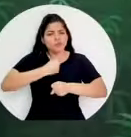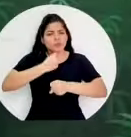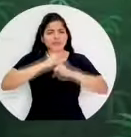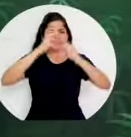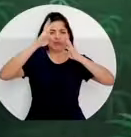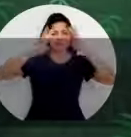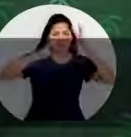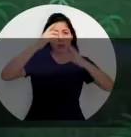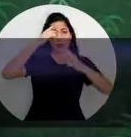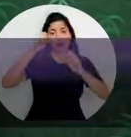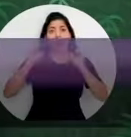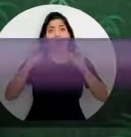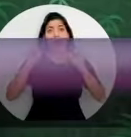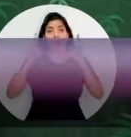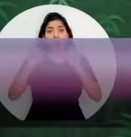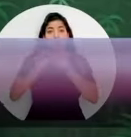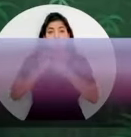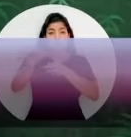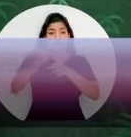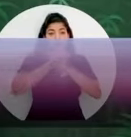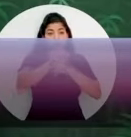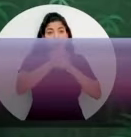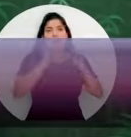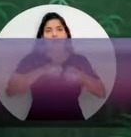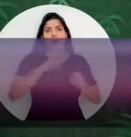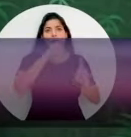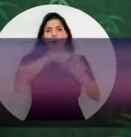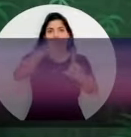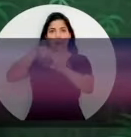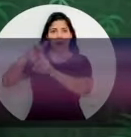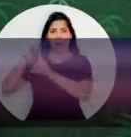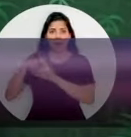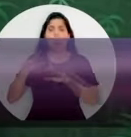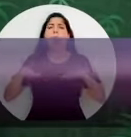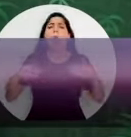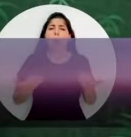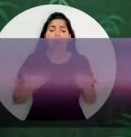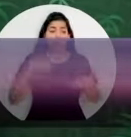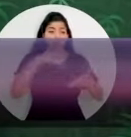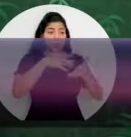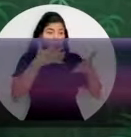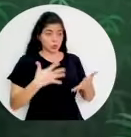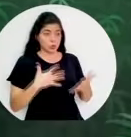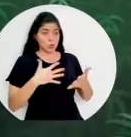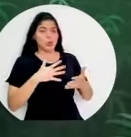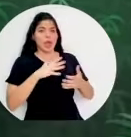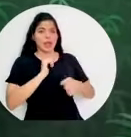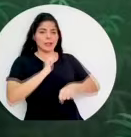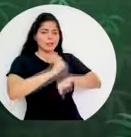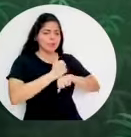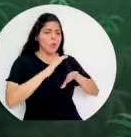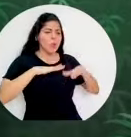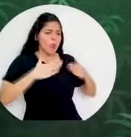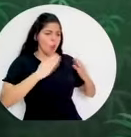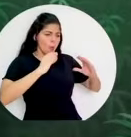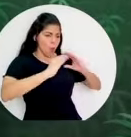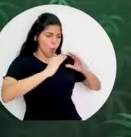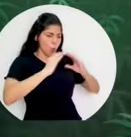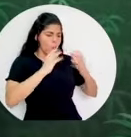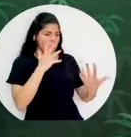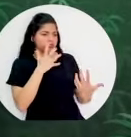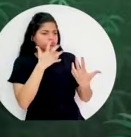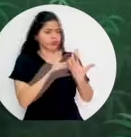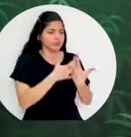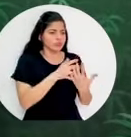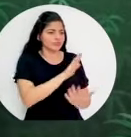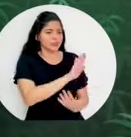Trabajamos creativamente para aplicar la educación a distancia. Debemos establecer con nuestro estudiantado vías de comunicación que